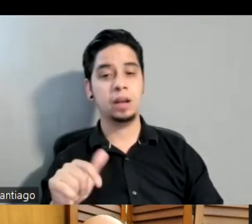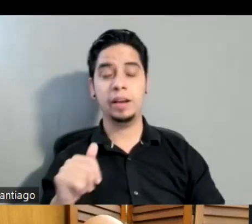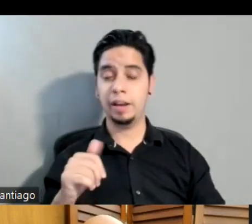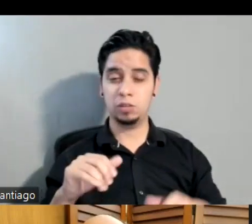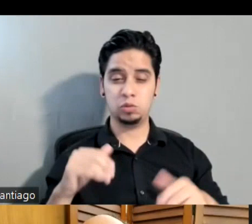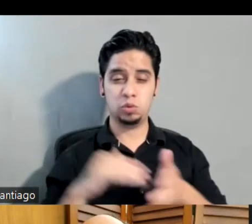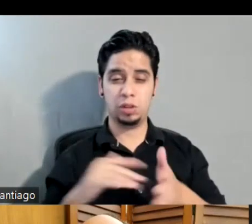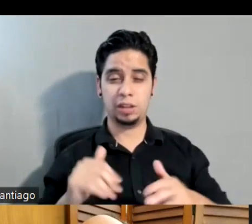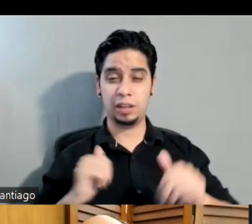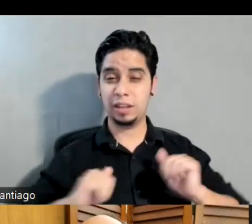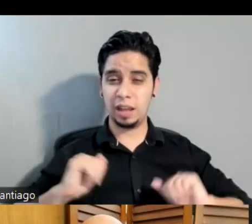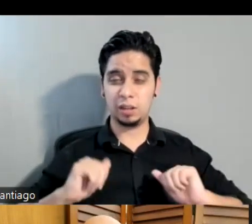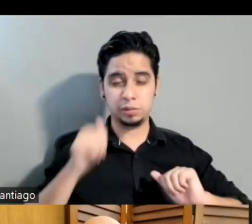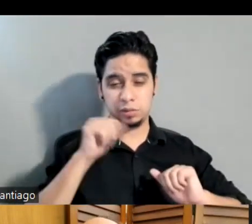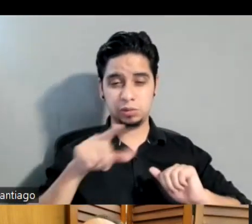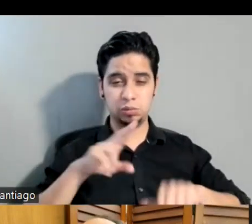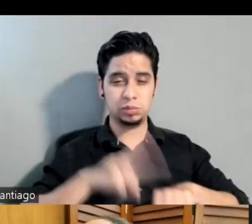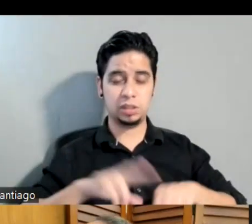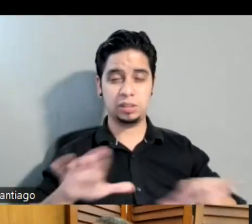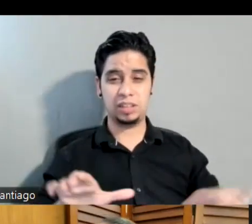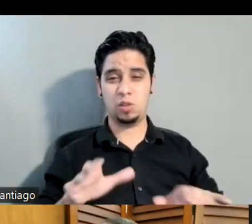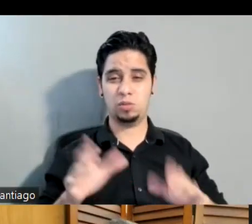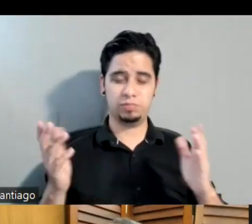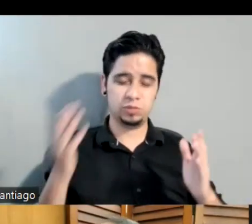haciéndome gráficas y cosas.